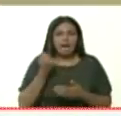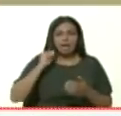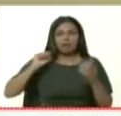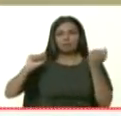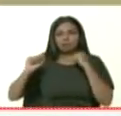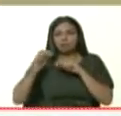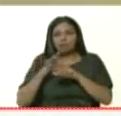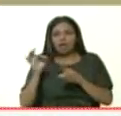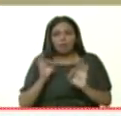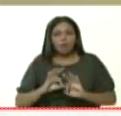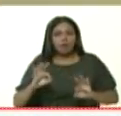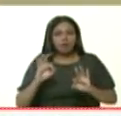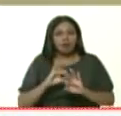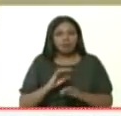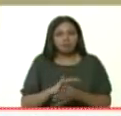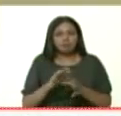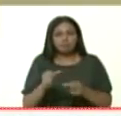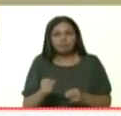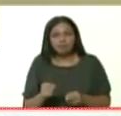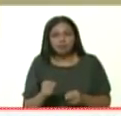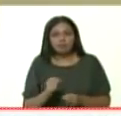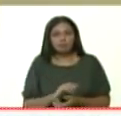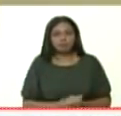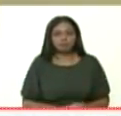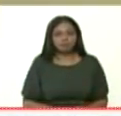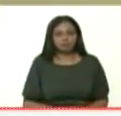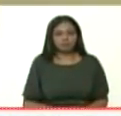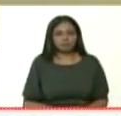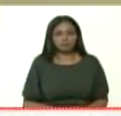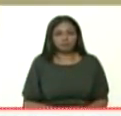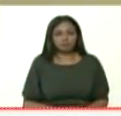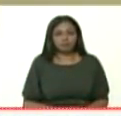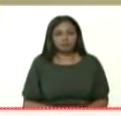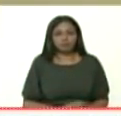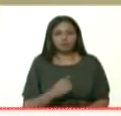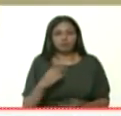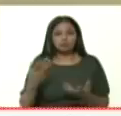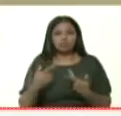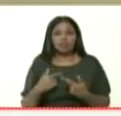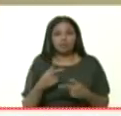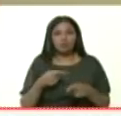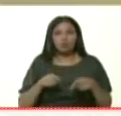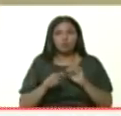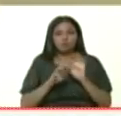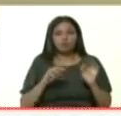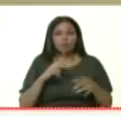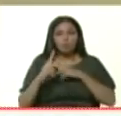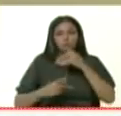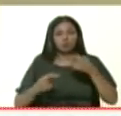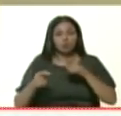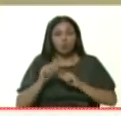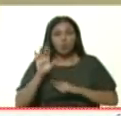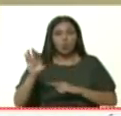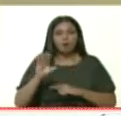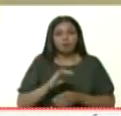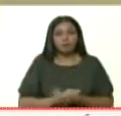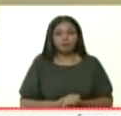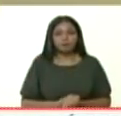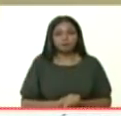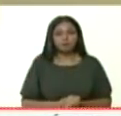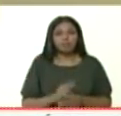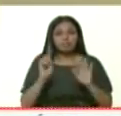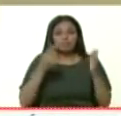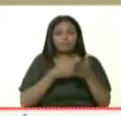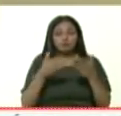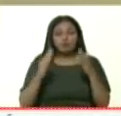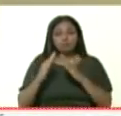dejamos ni nos vamos a dejar del imperialismo. Y lo que traíamos de afuera, ahora lo estamos produciendo en el país. Y los 6